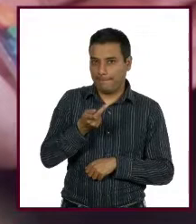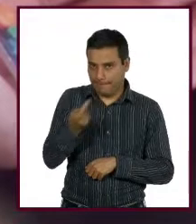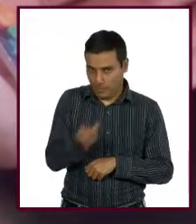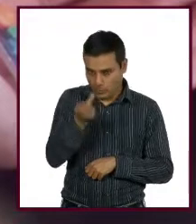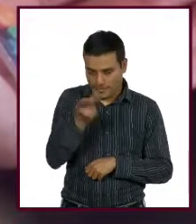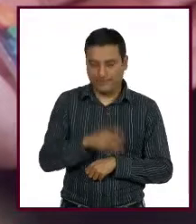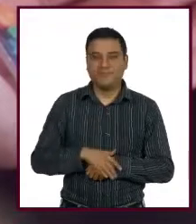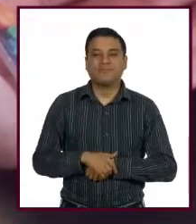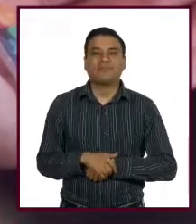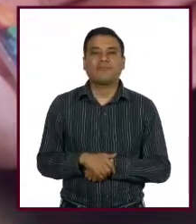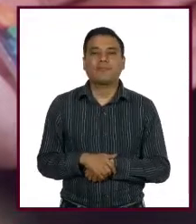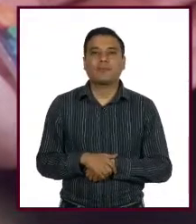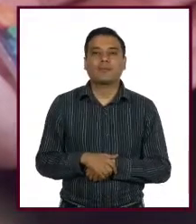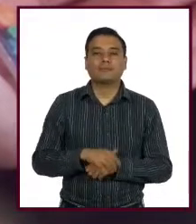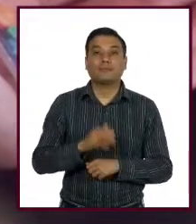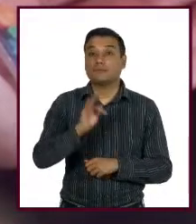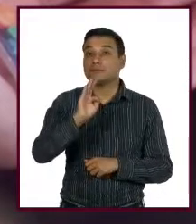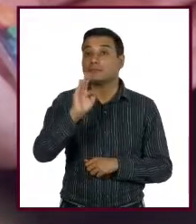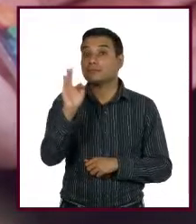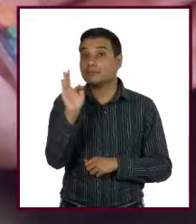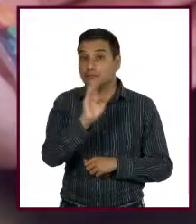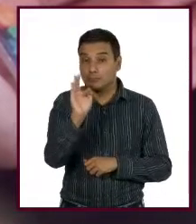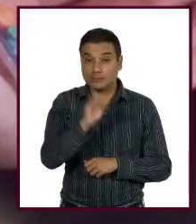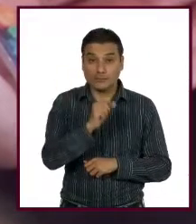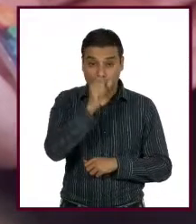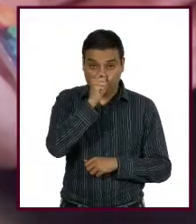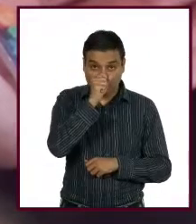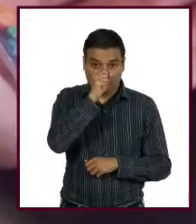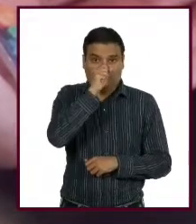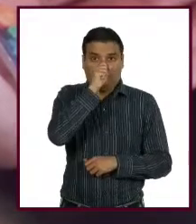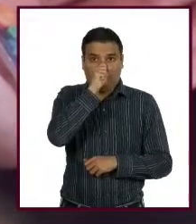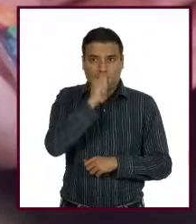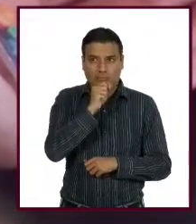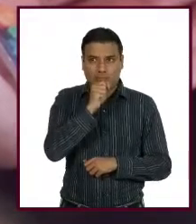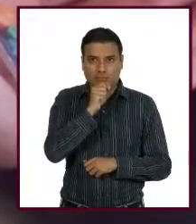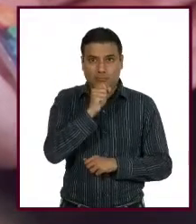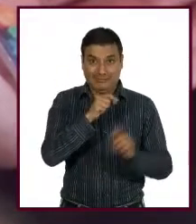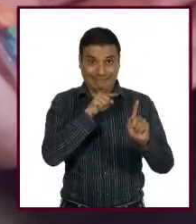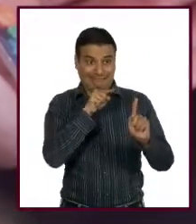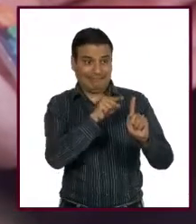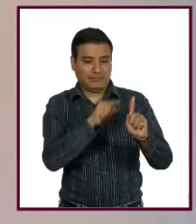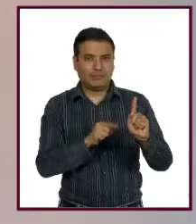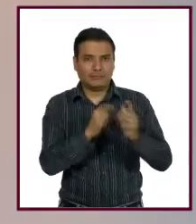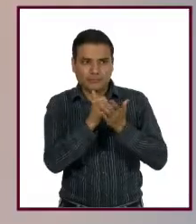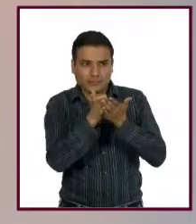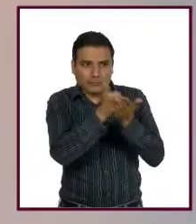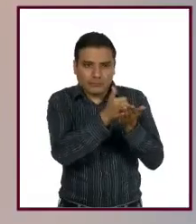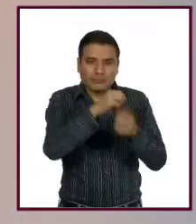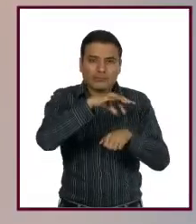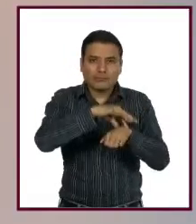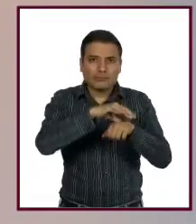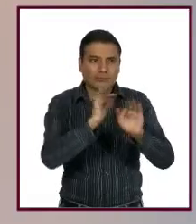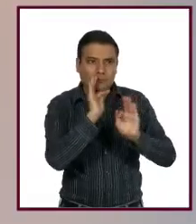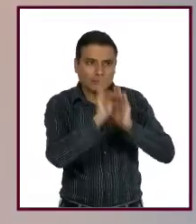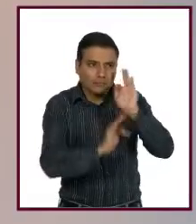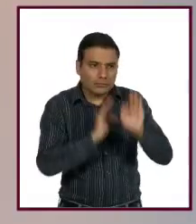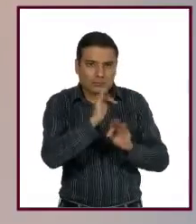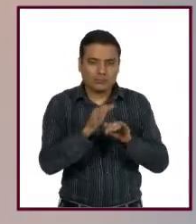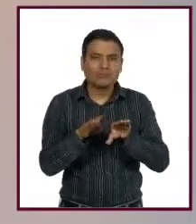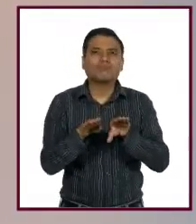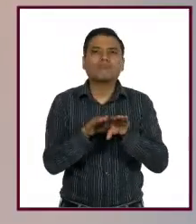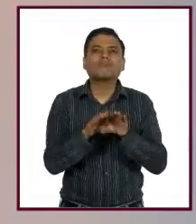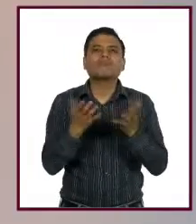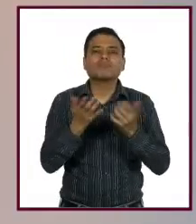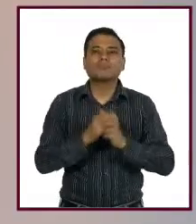puede ofrecer cuando se consumen inhalables? ¿Hay algún tratamiento médico, doctor? Sí, como